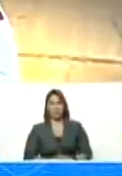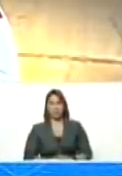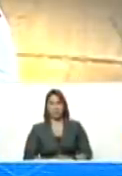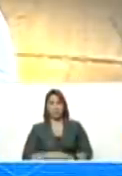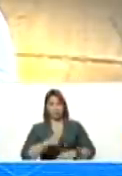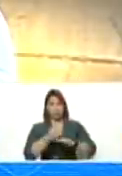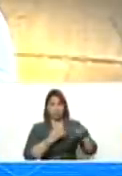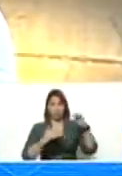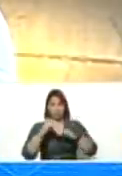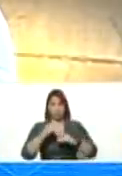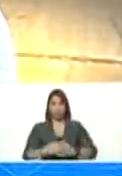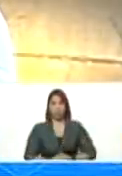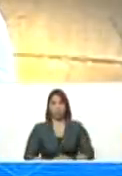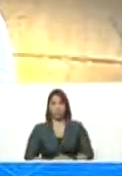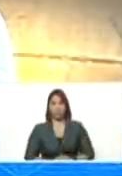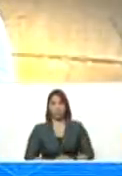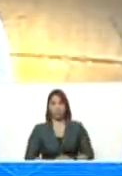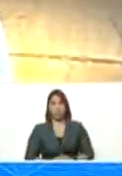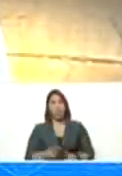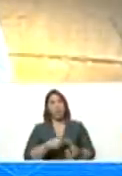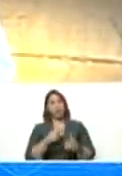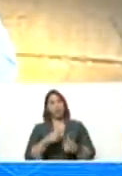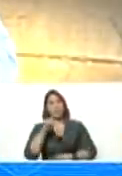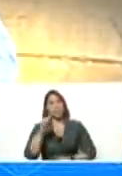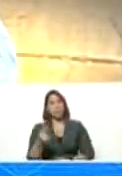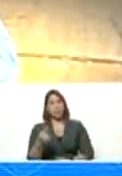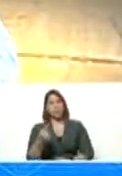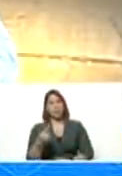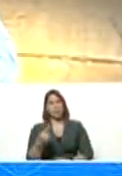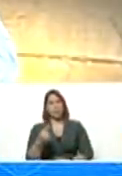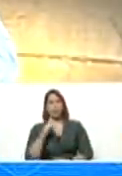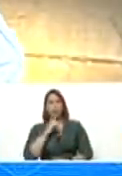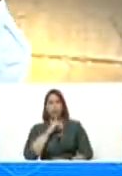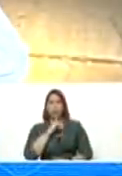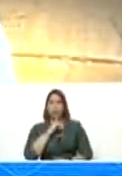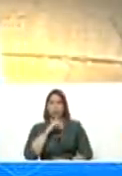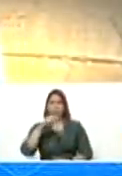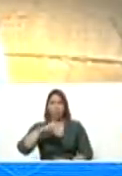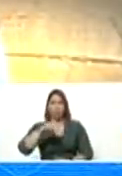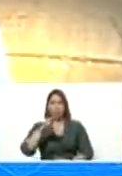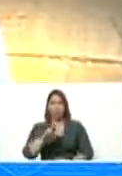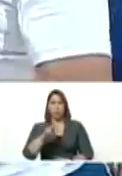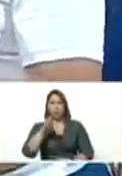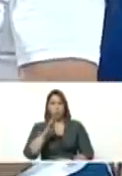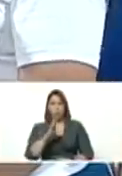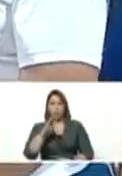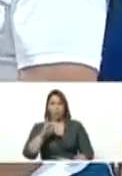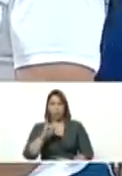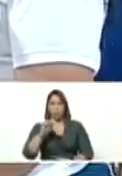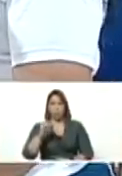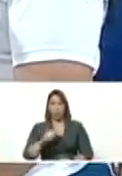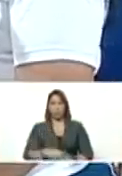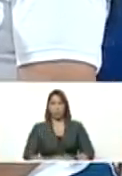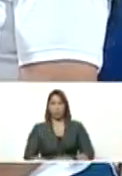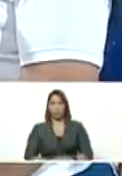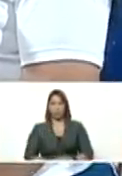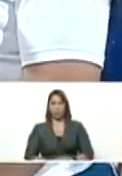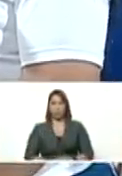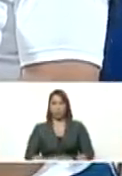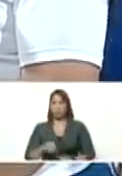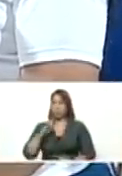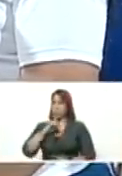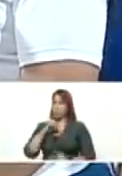Almirante, Nubifred. Entonces, tu primera parte del nombre es de nubes. Un